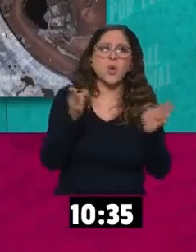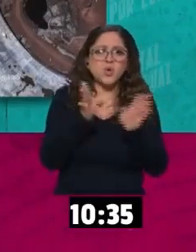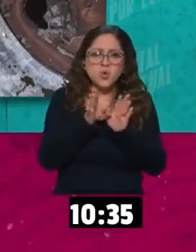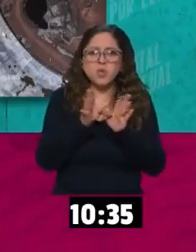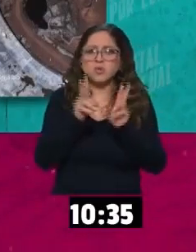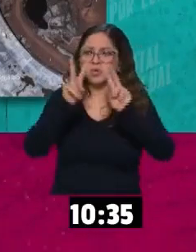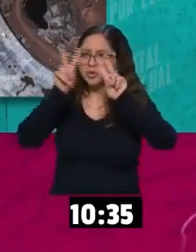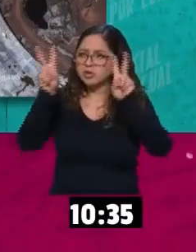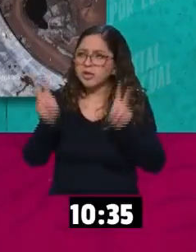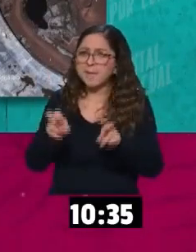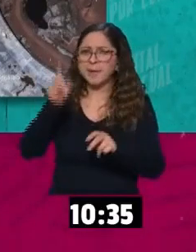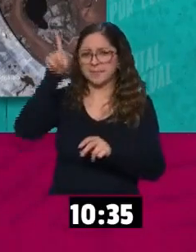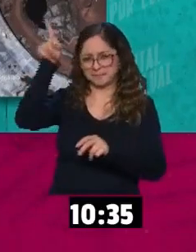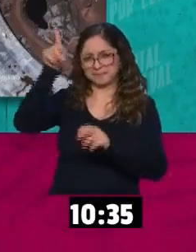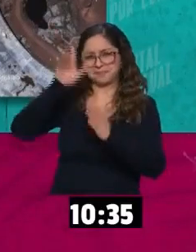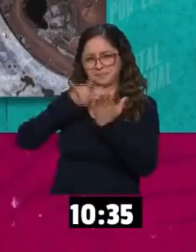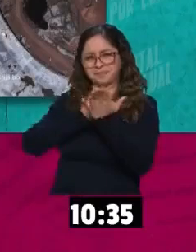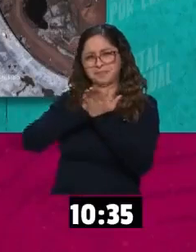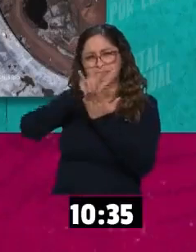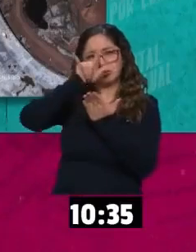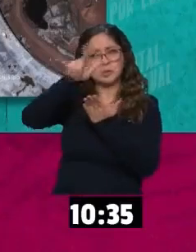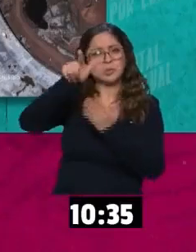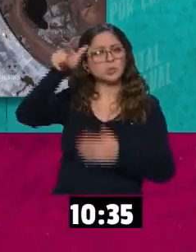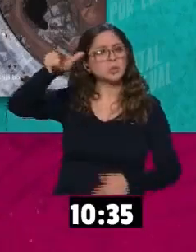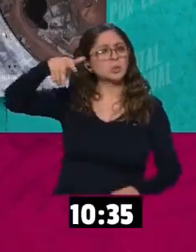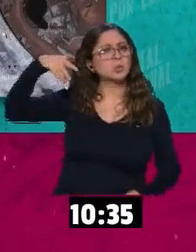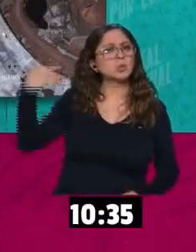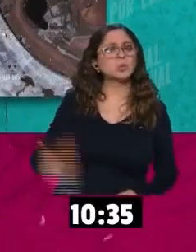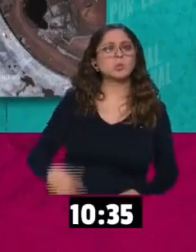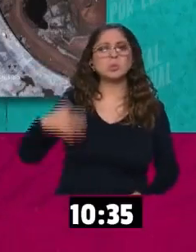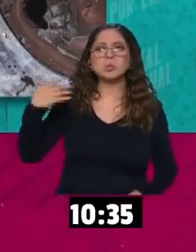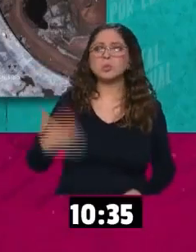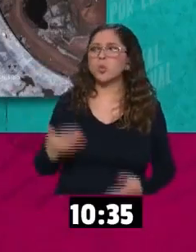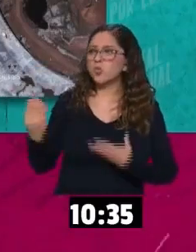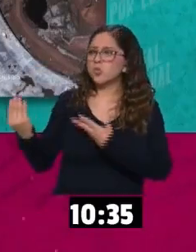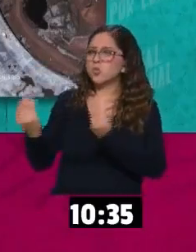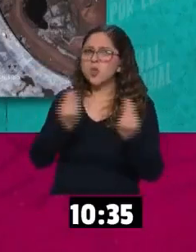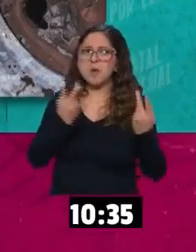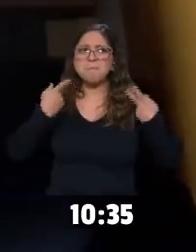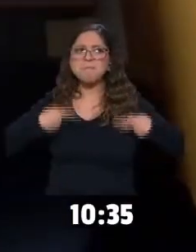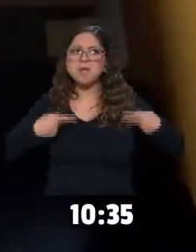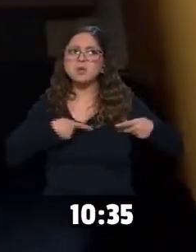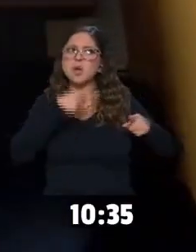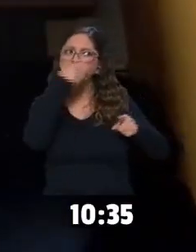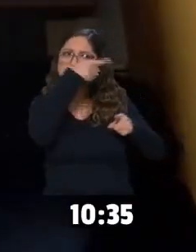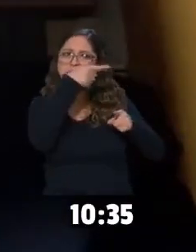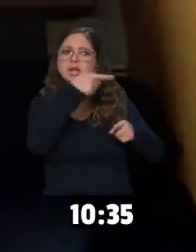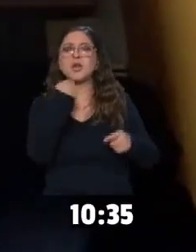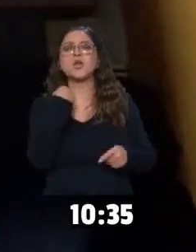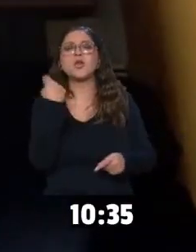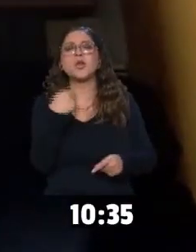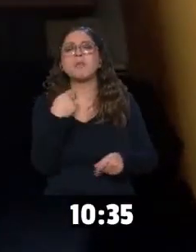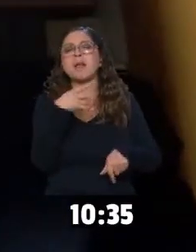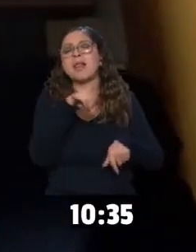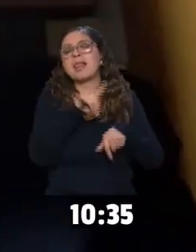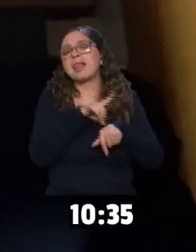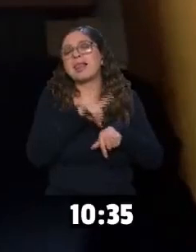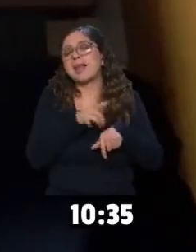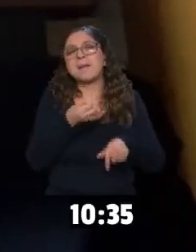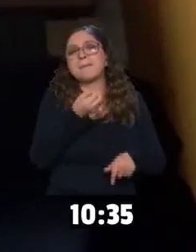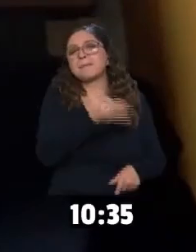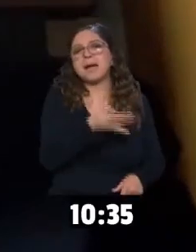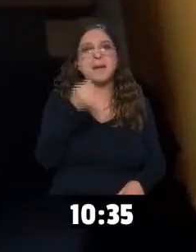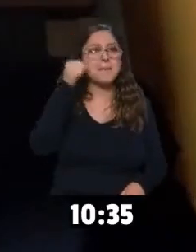muy particularmente esta que ha sido el estigma del gobierno y por eso le llamo el pecado original. Qué porque maravilla. Cuando nacimos